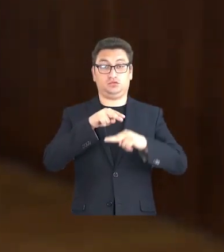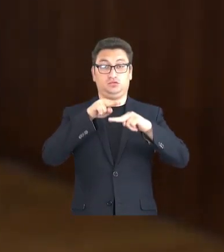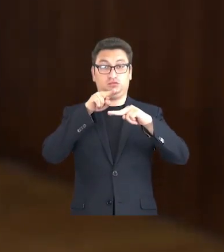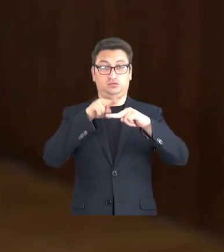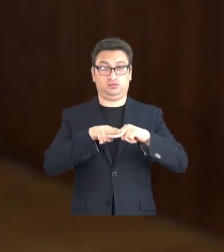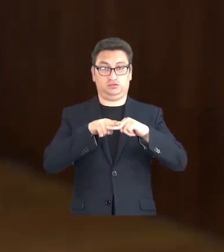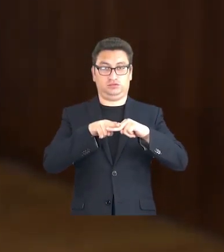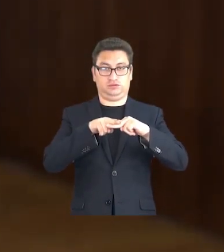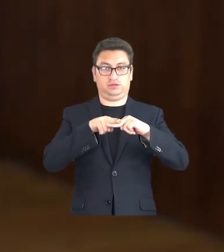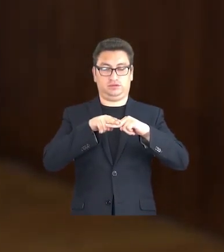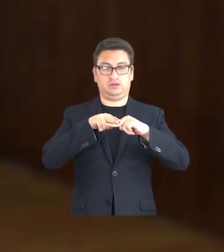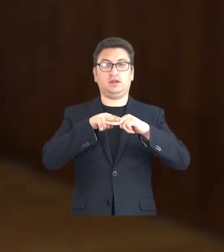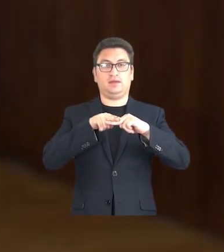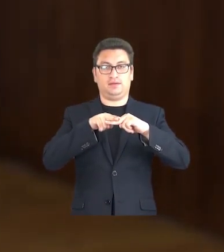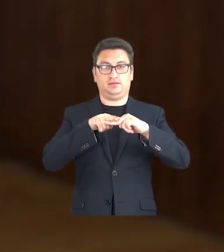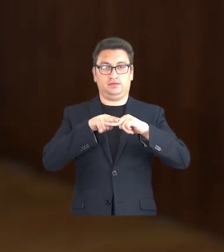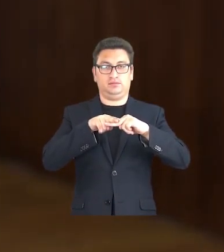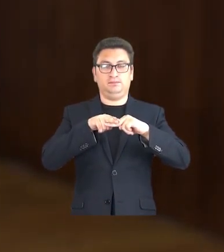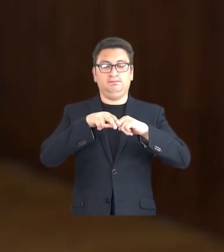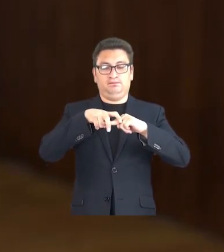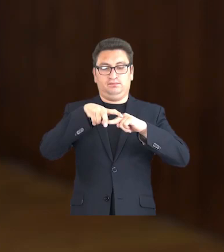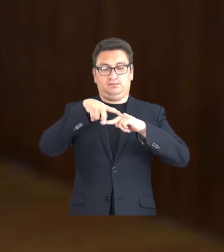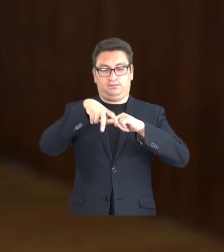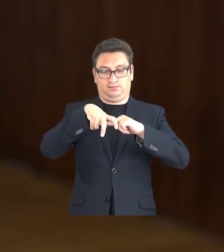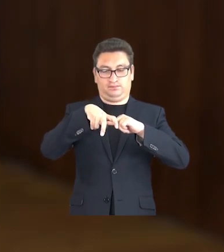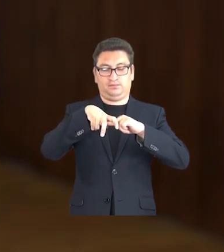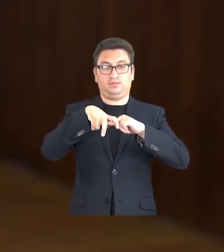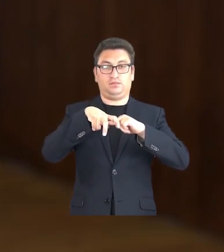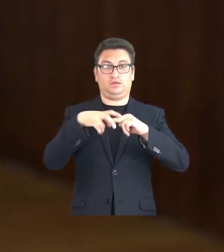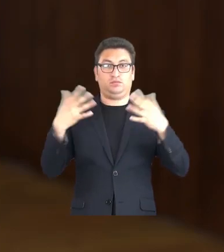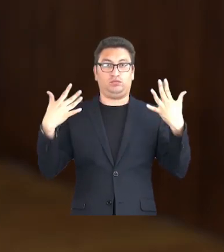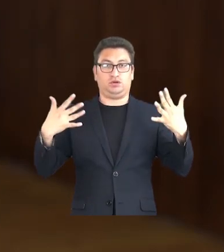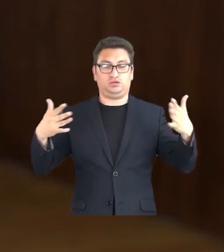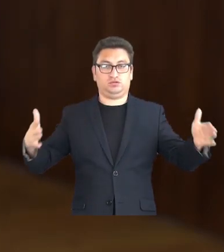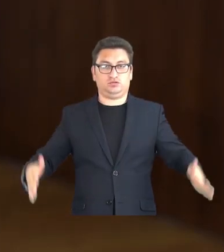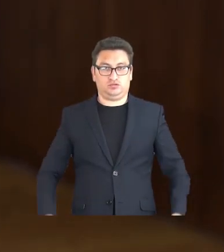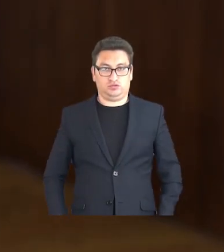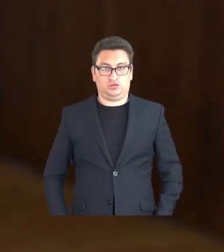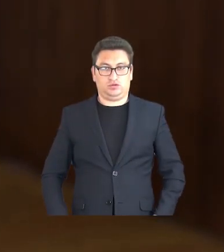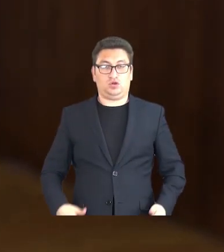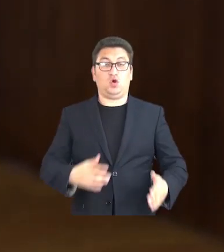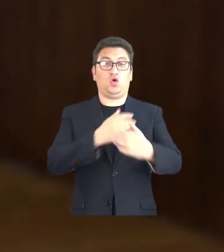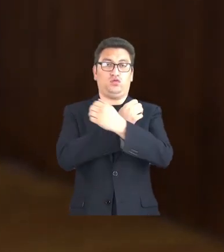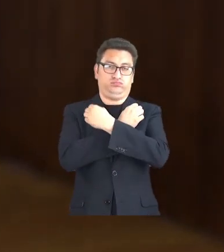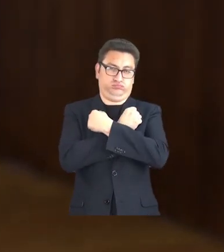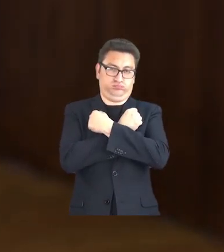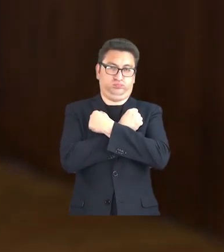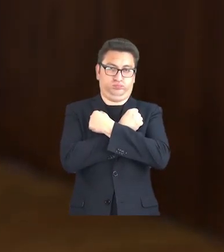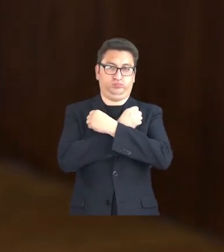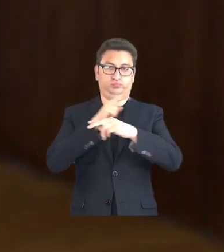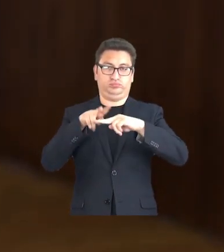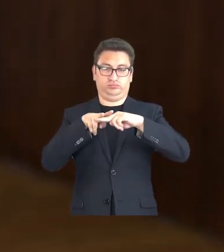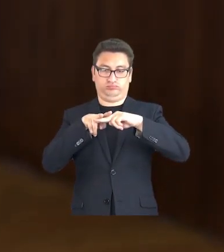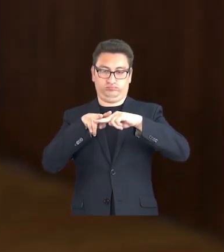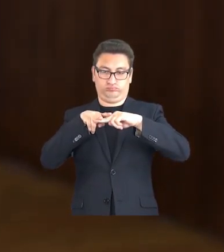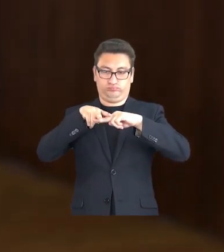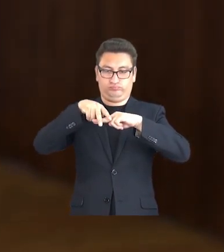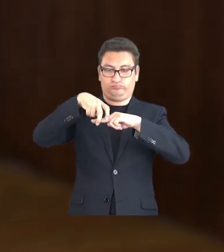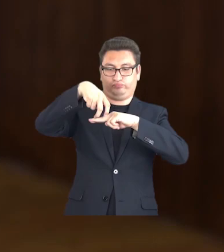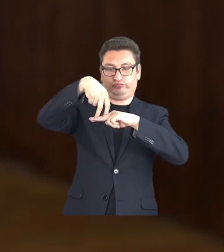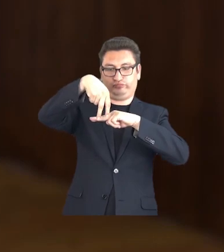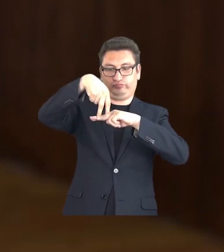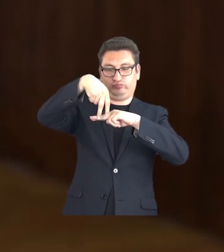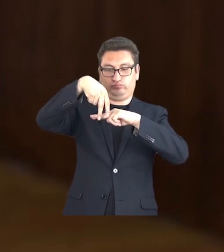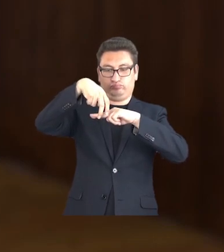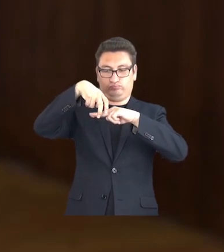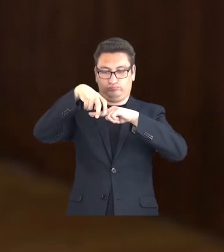Siéntate con los pies separados a la altura de las caderas. Con los brazos a los lados o cruzados sobre el pecho, párate lentamente. Mantén